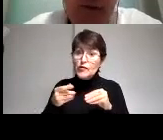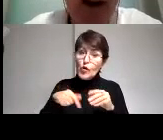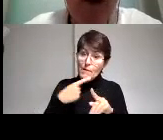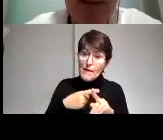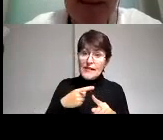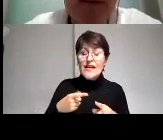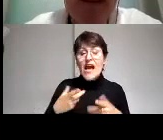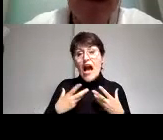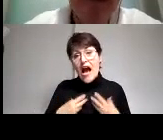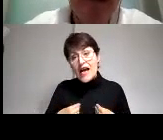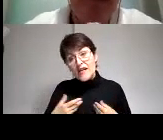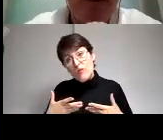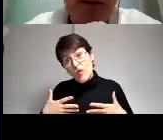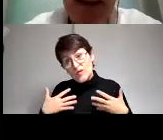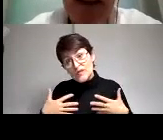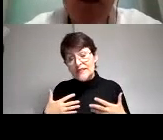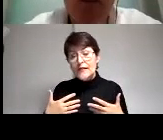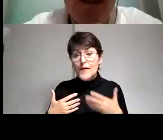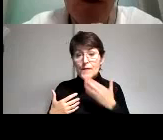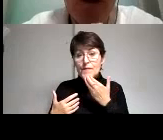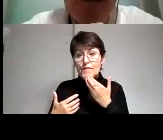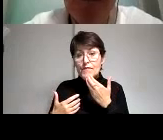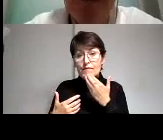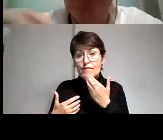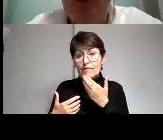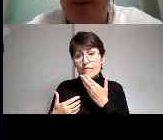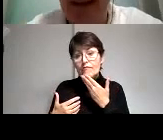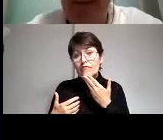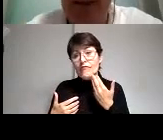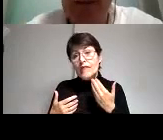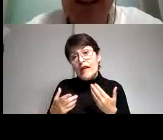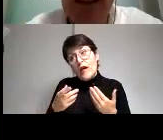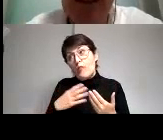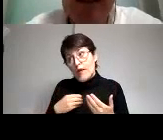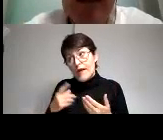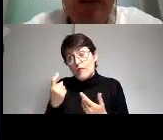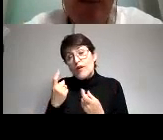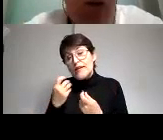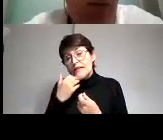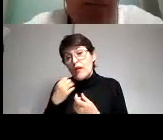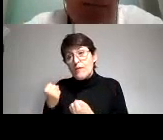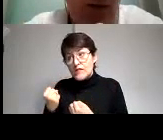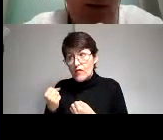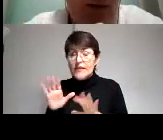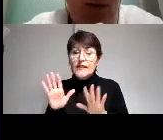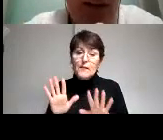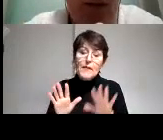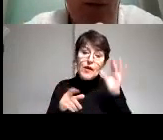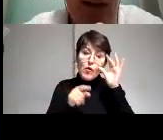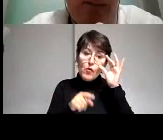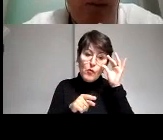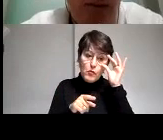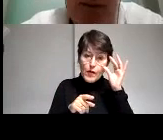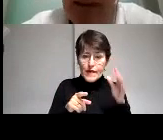el ánimo bajo, dependiendo de la evaluación que haga su médico, igual necesita algo un poco más potente. Claro. Pero si es